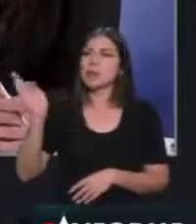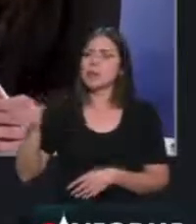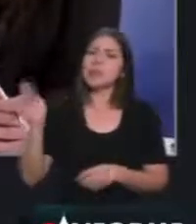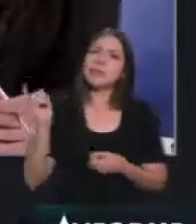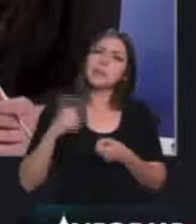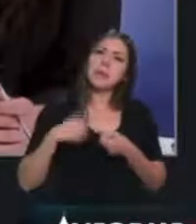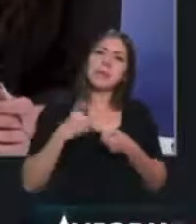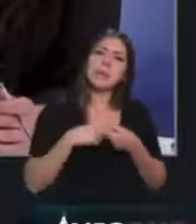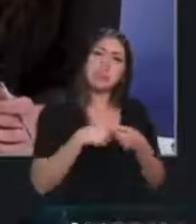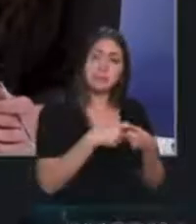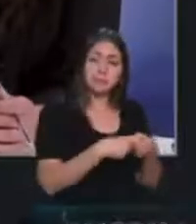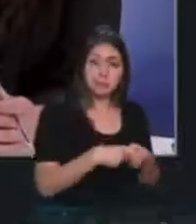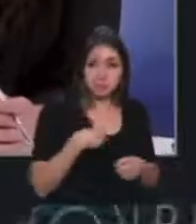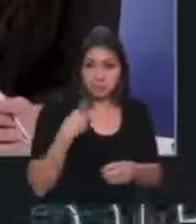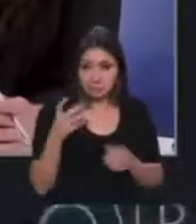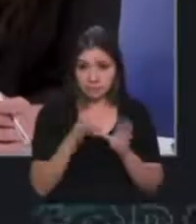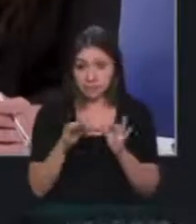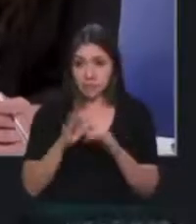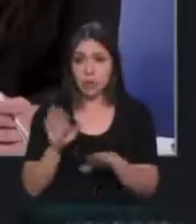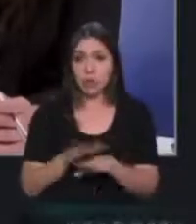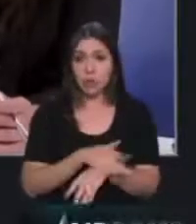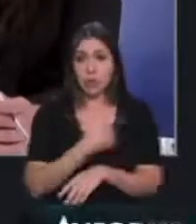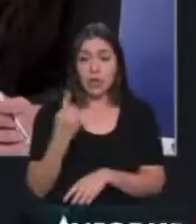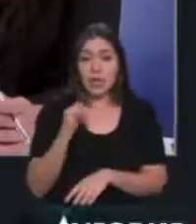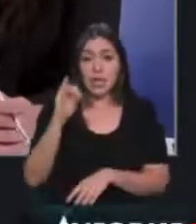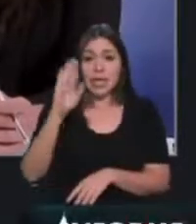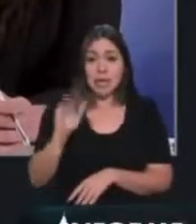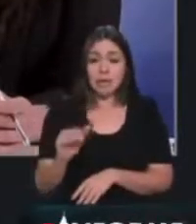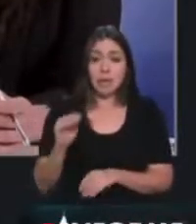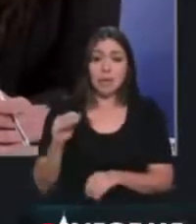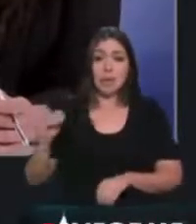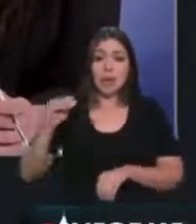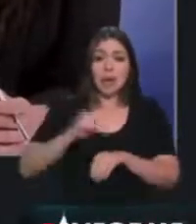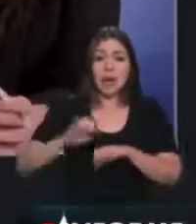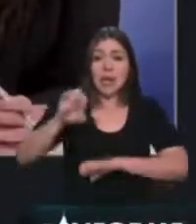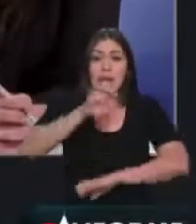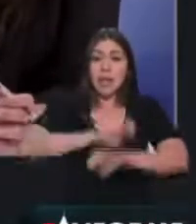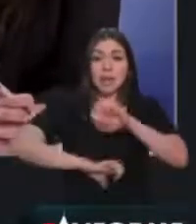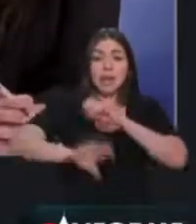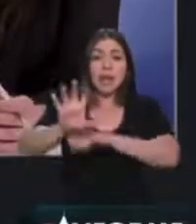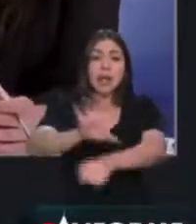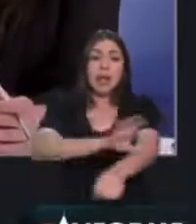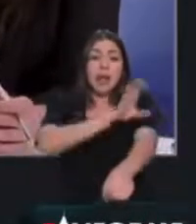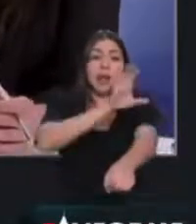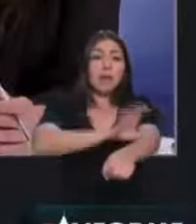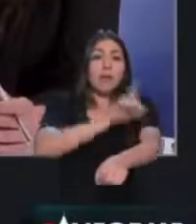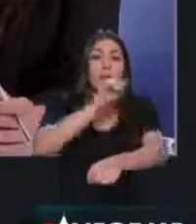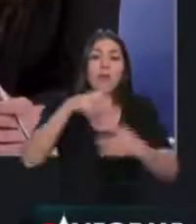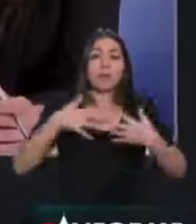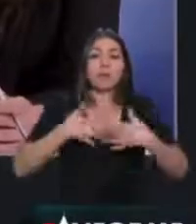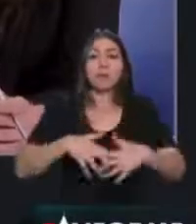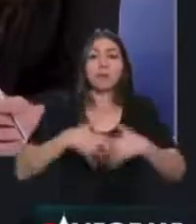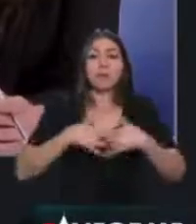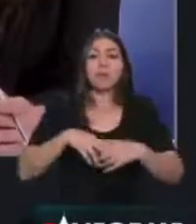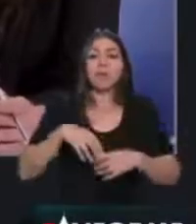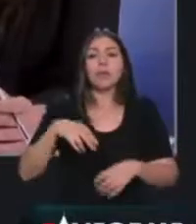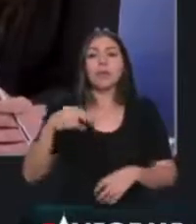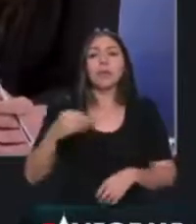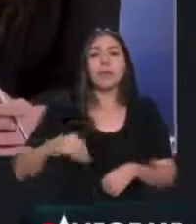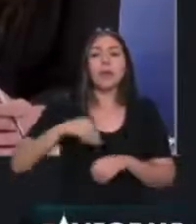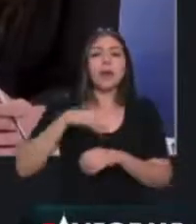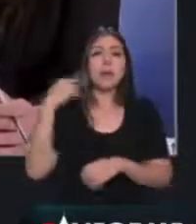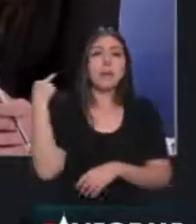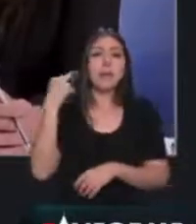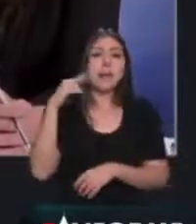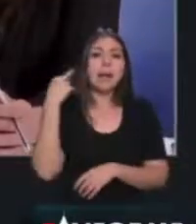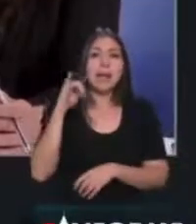porque se iba a instalar una planta hidroeléctrica que se iba a llamar El Naranjal, en Veracruz. Hubo conflicto,